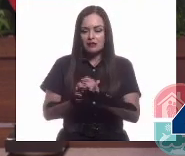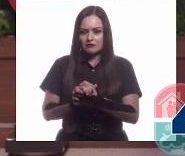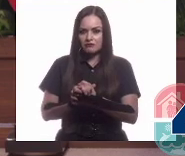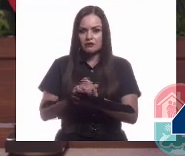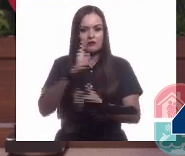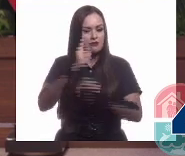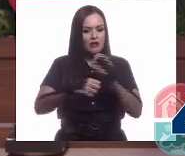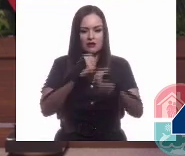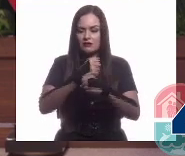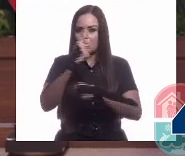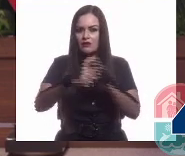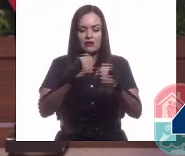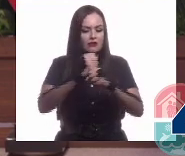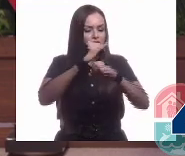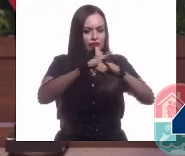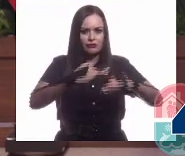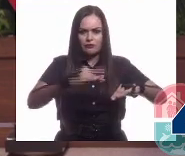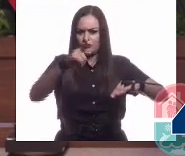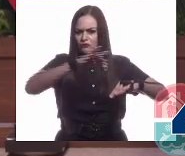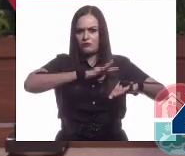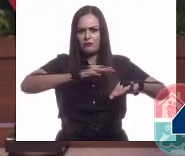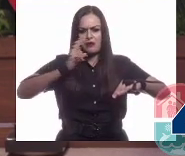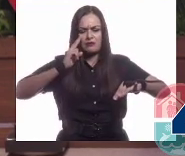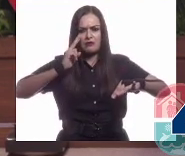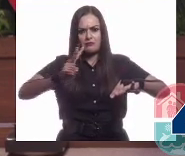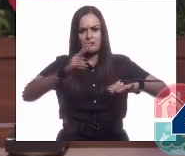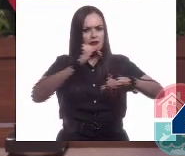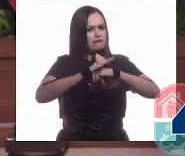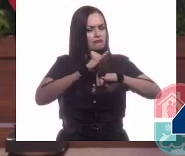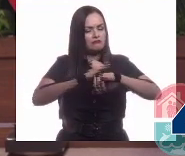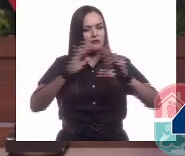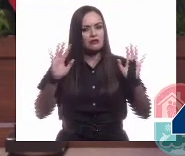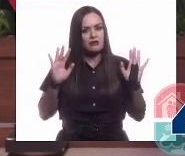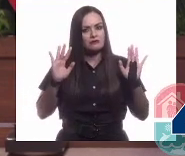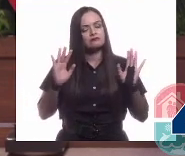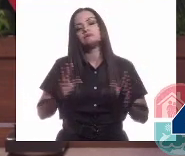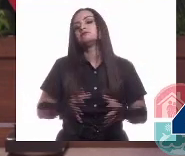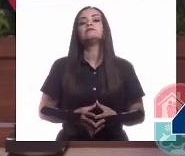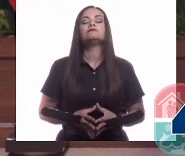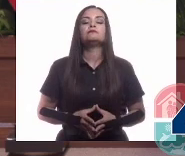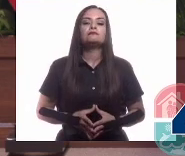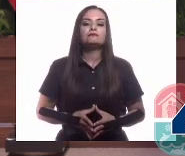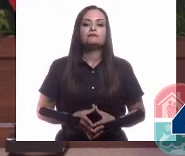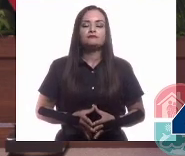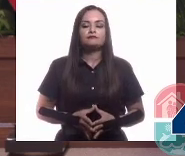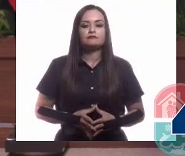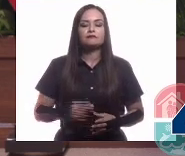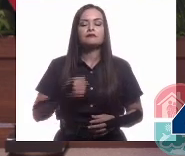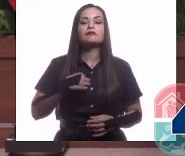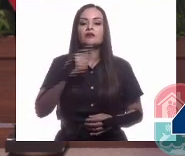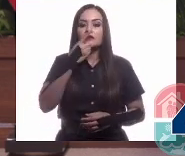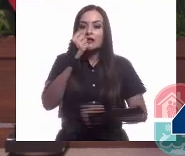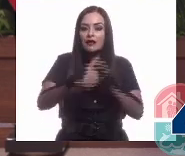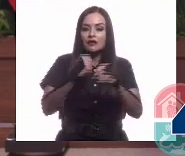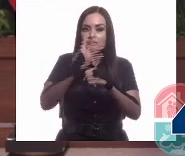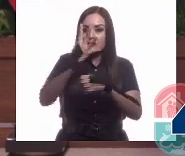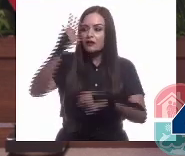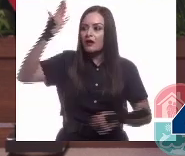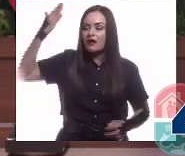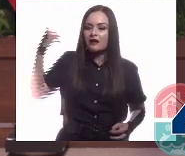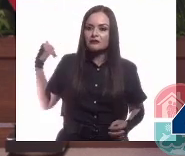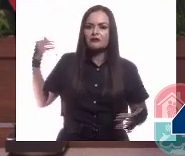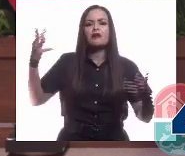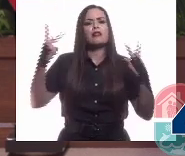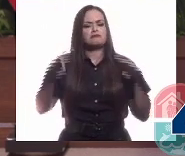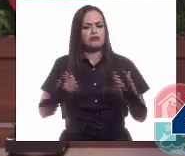y están disponibles de manera permanente para el libre escrutinio de la sociedad. Lo dije hace 4 años, la gente